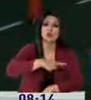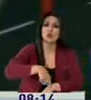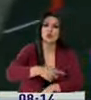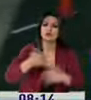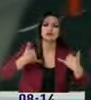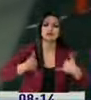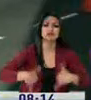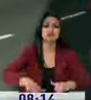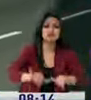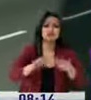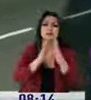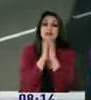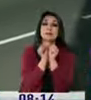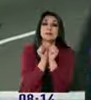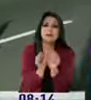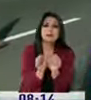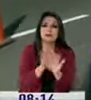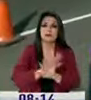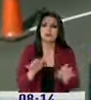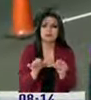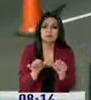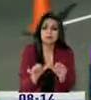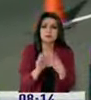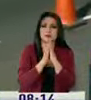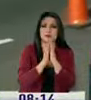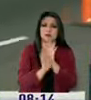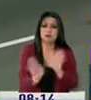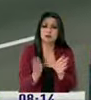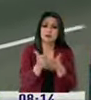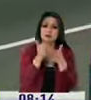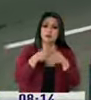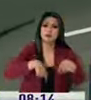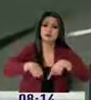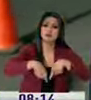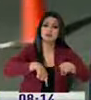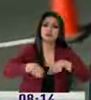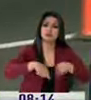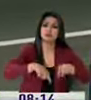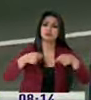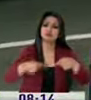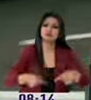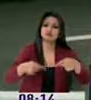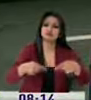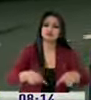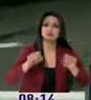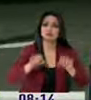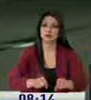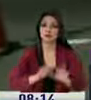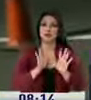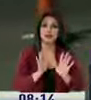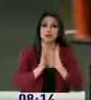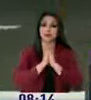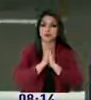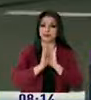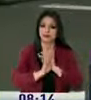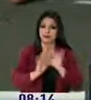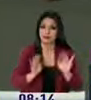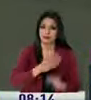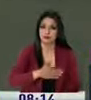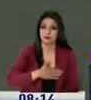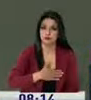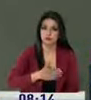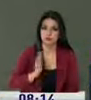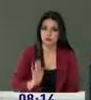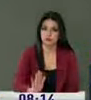por favor, que sea permanente, ese es nuestro pedido, para que nos habiliten y la salida sea constante y permanente. Eso por favor, en